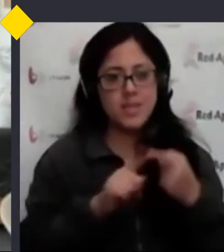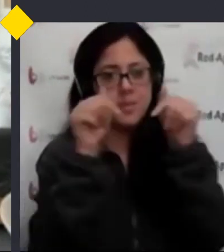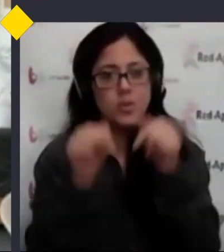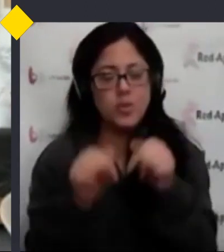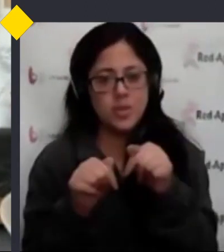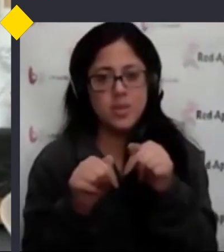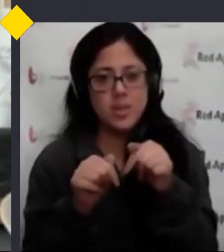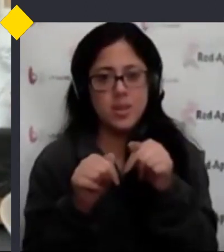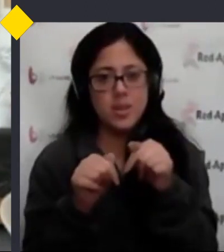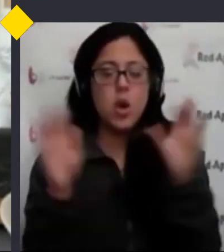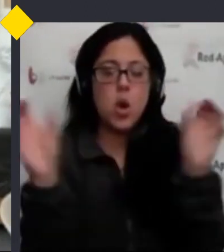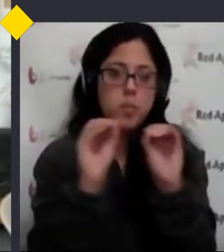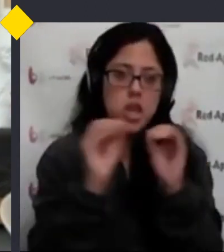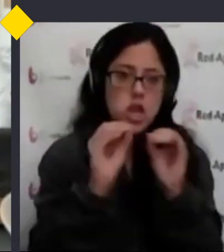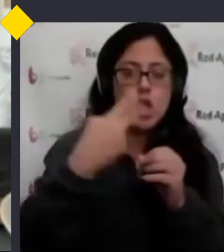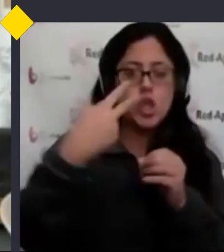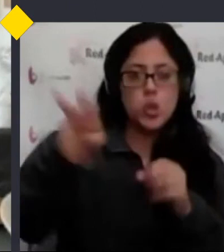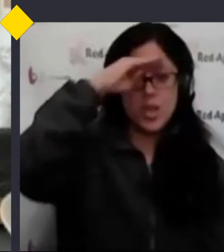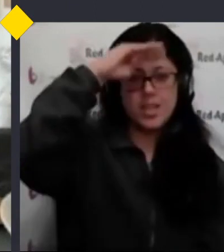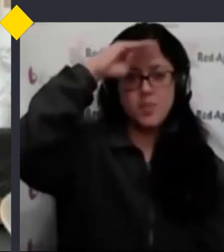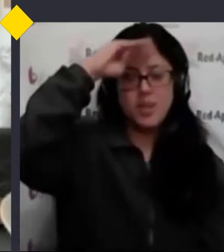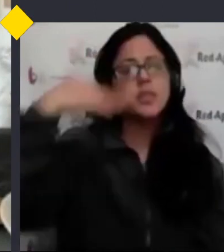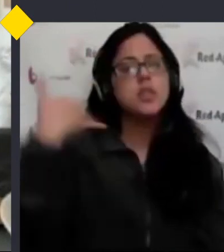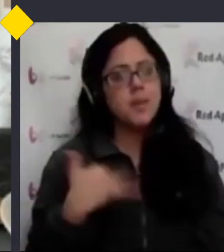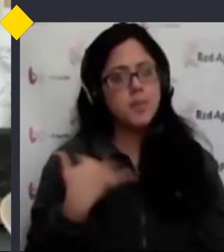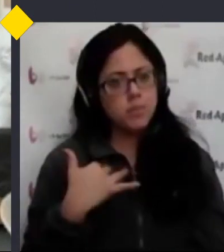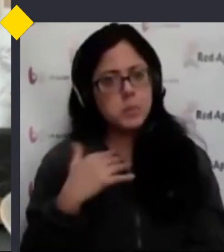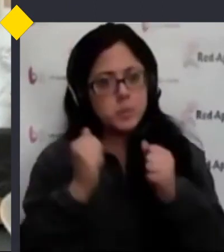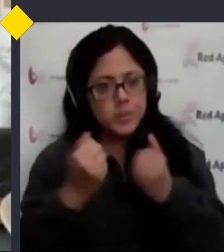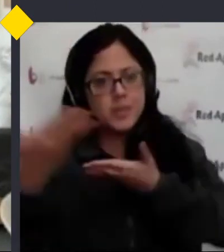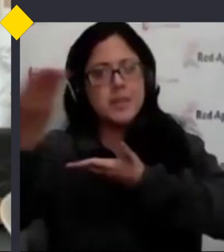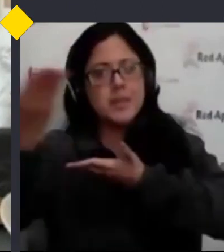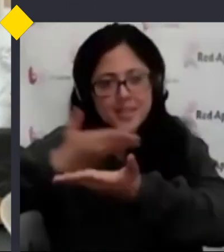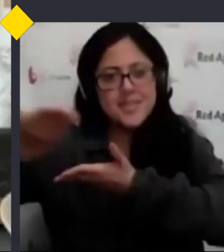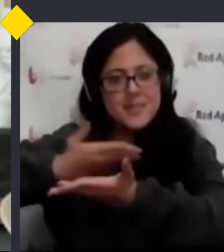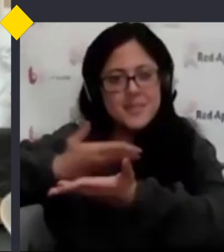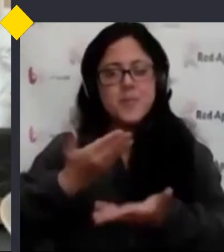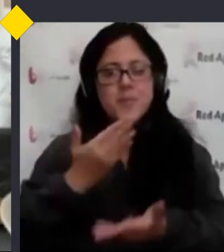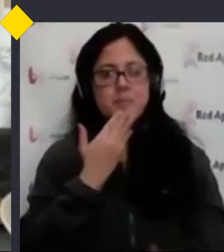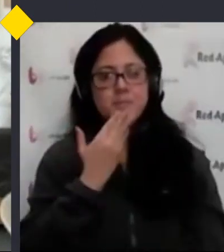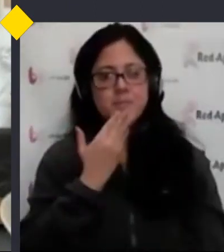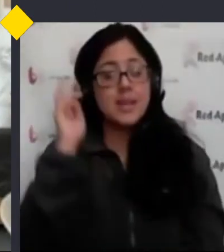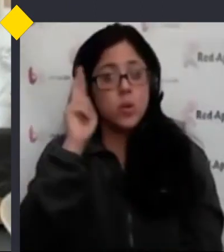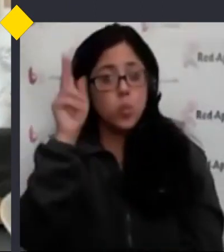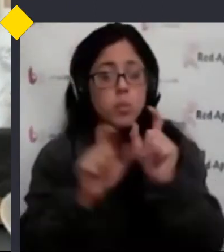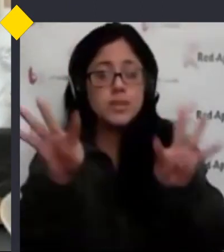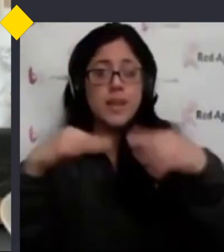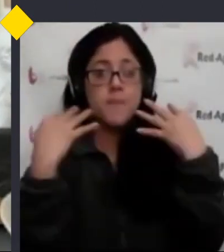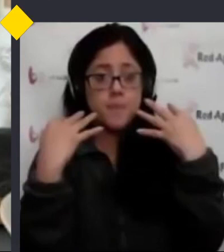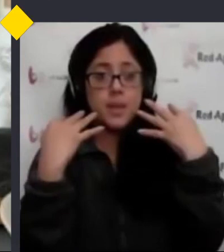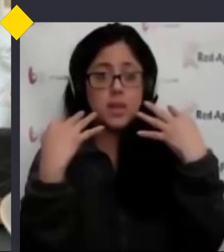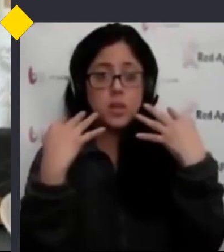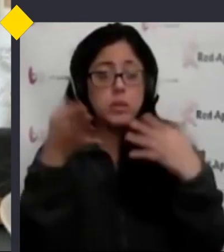sus opiniones, su experiencia. Creo que es súper valioso poder compartir. Y les recuerdo a los que nos están escuchando y que no estaban al inicio